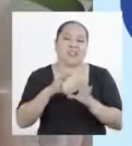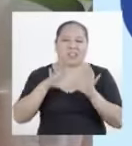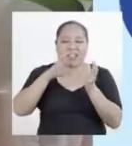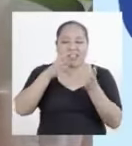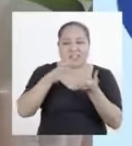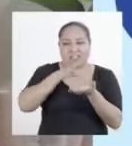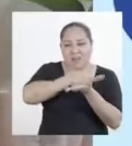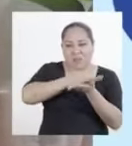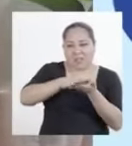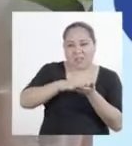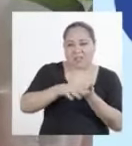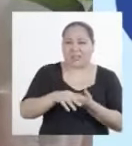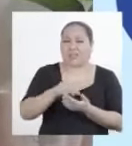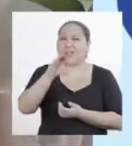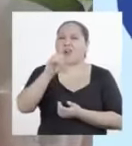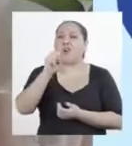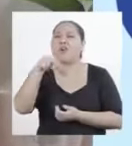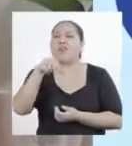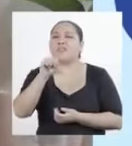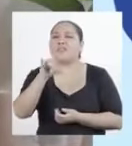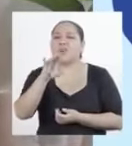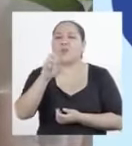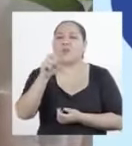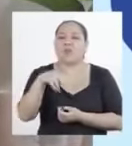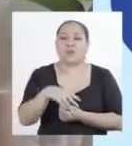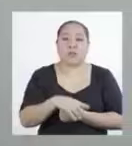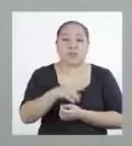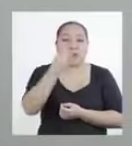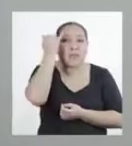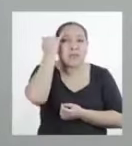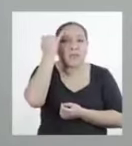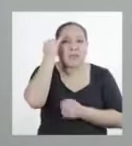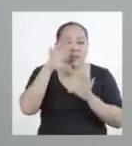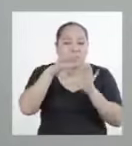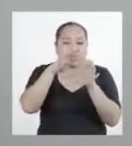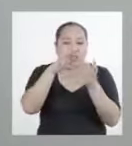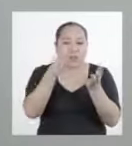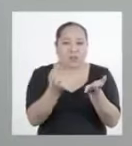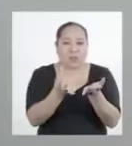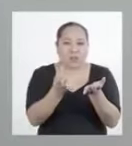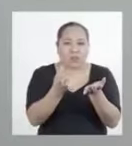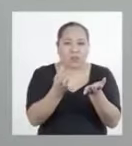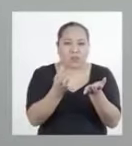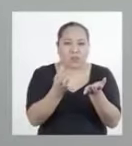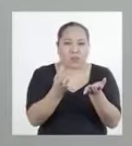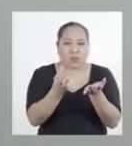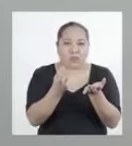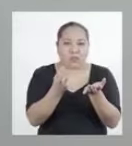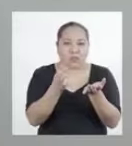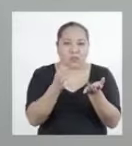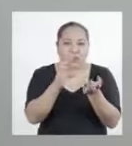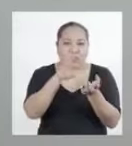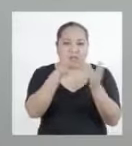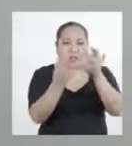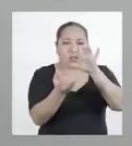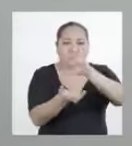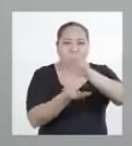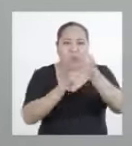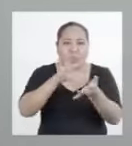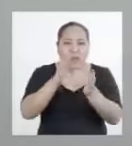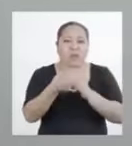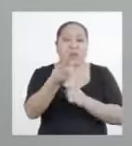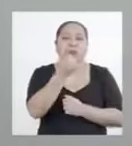causas de que la tierra sea plana Toca consecuencias ¿Qué pasaría si la tierra fuera redonda? Y hasta